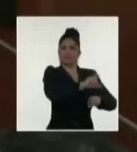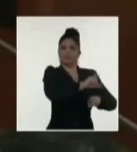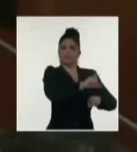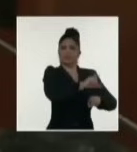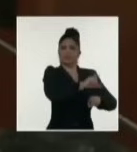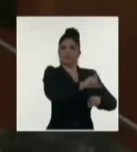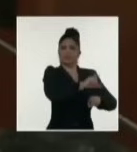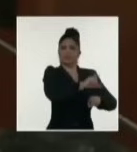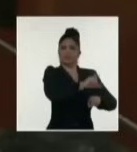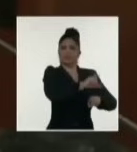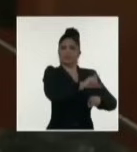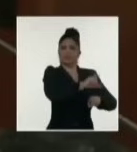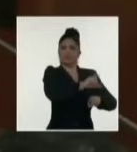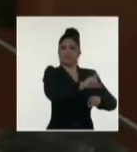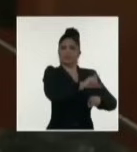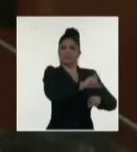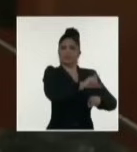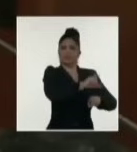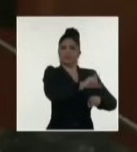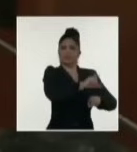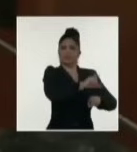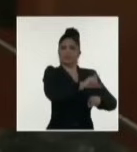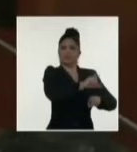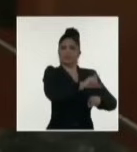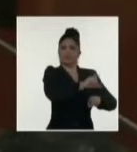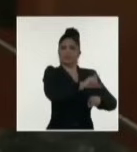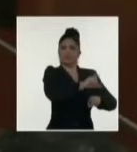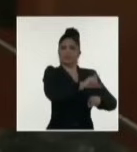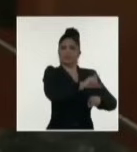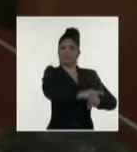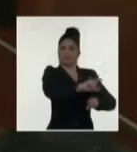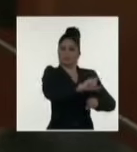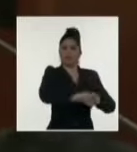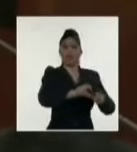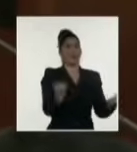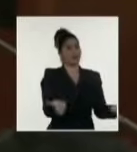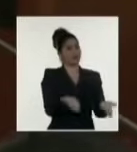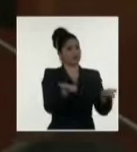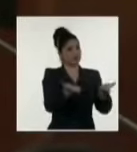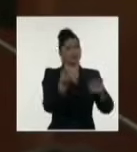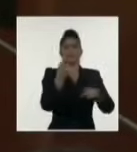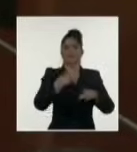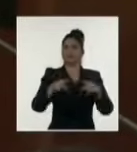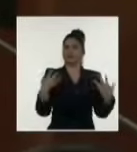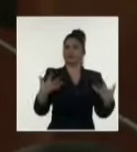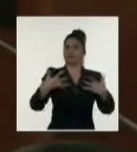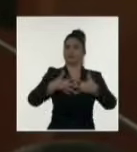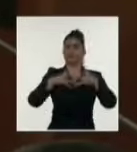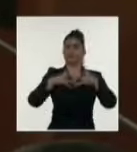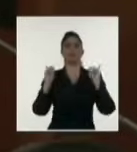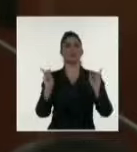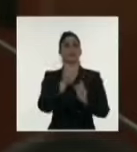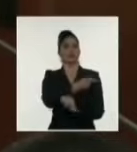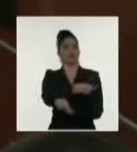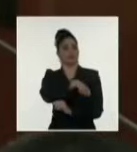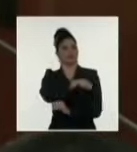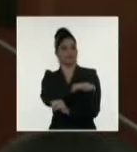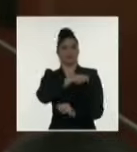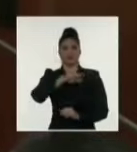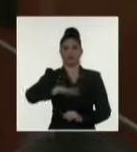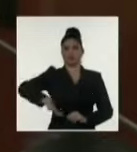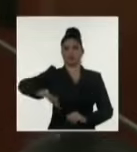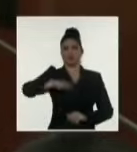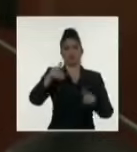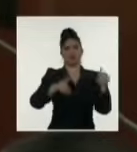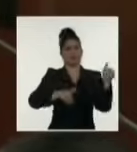periodo usted se pone aquí a leer 61000 propuestas yo no sé qué tiempo nos tome no otro sobre política pública y participación ciudadana y